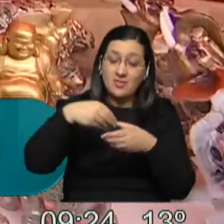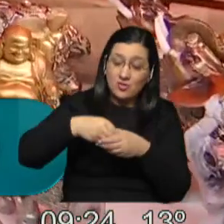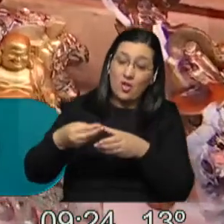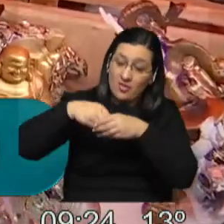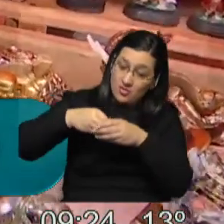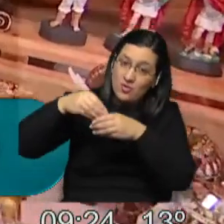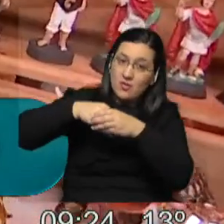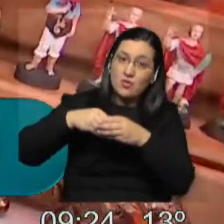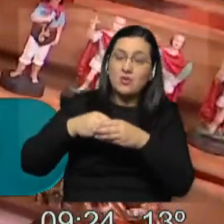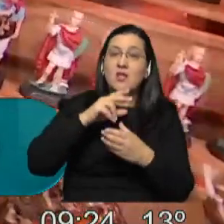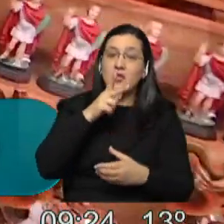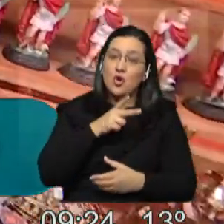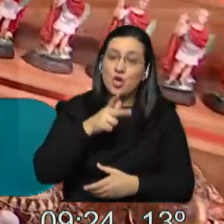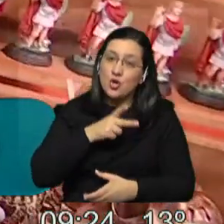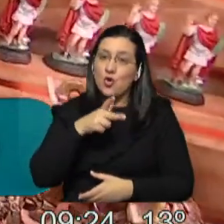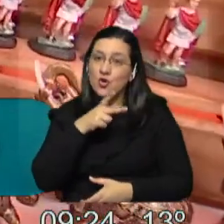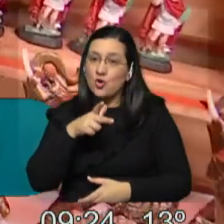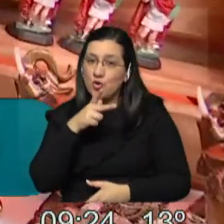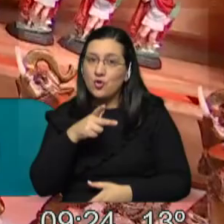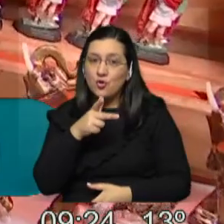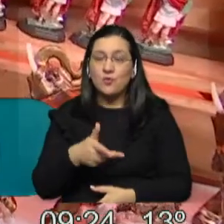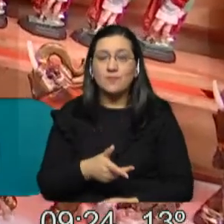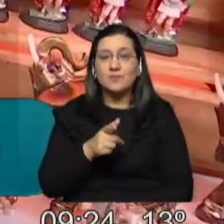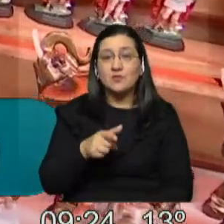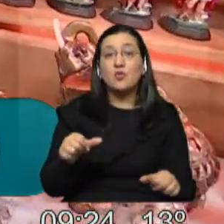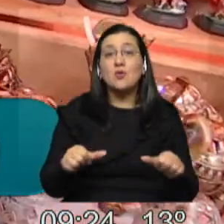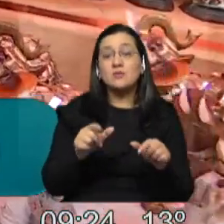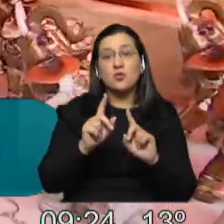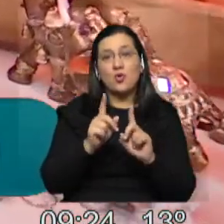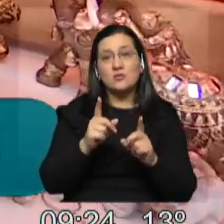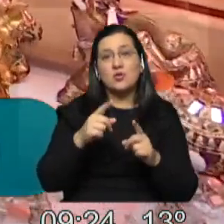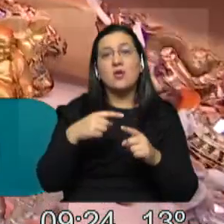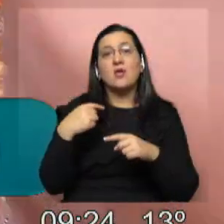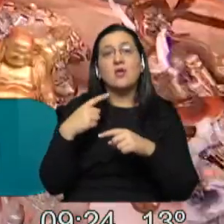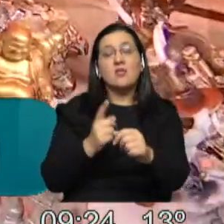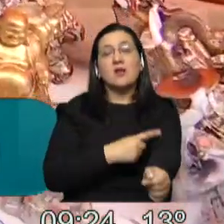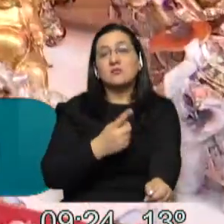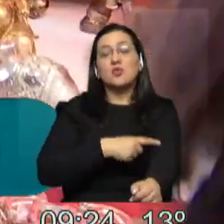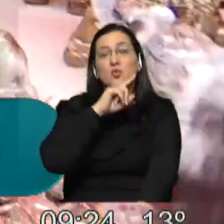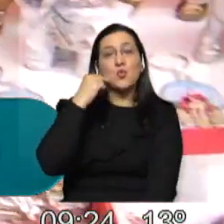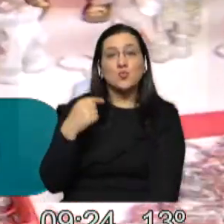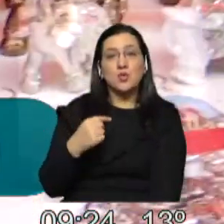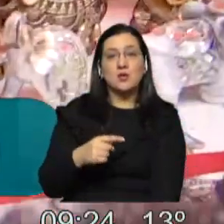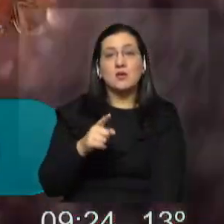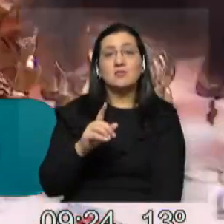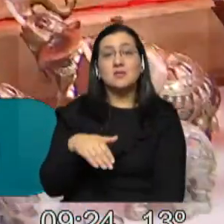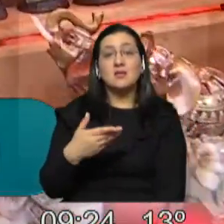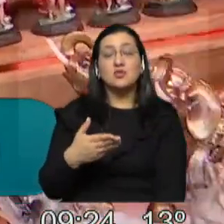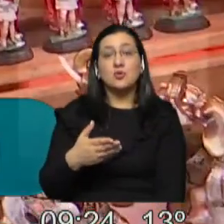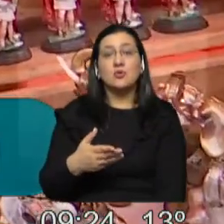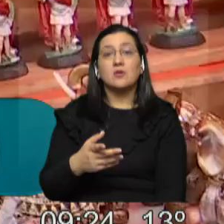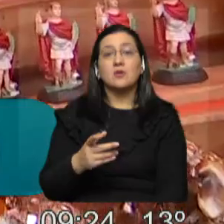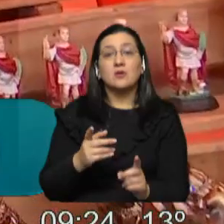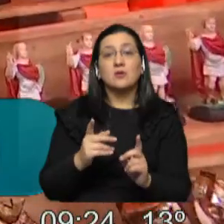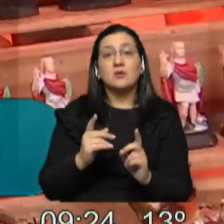Vecino. ¿Lo hace usted a esto o no? Mañusca. No, esto es ruso, de tradición rusa. Bien. Ah, se cayó una, ¿eh? La mamusca, matrioska se llama